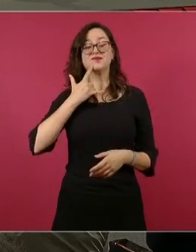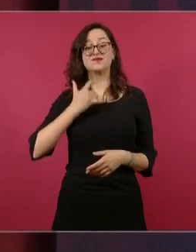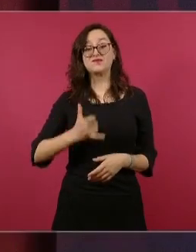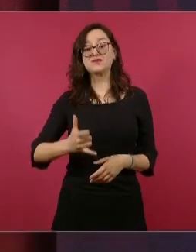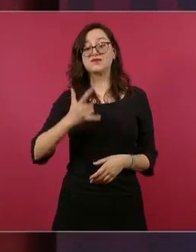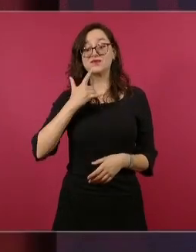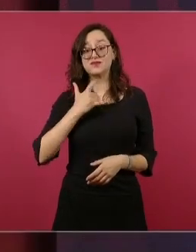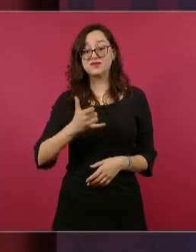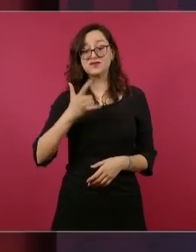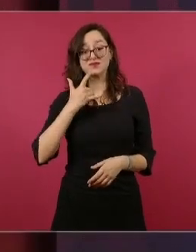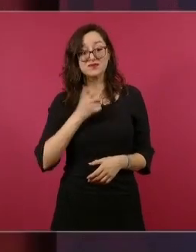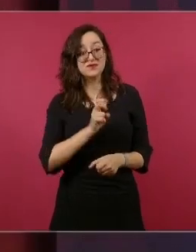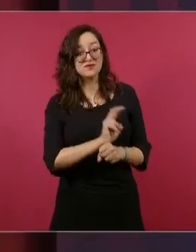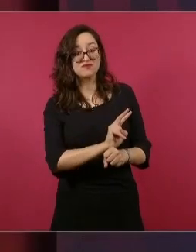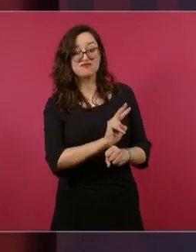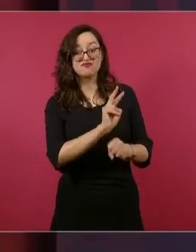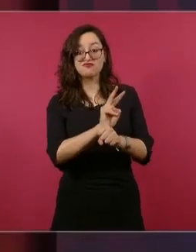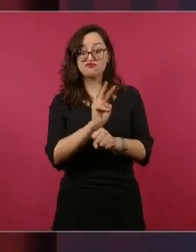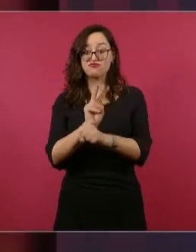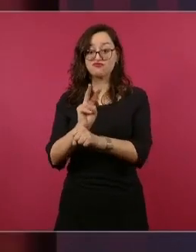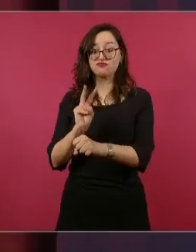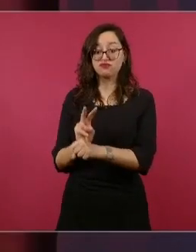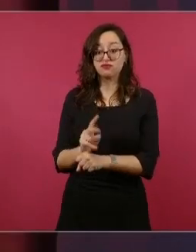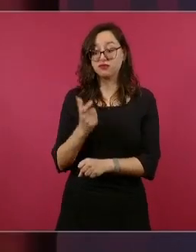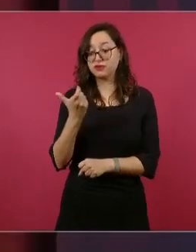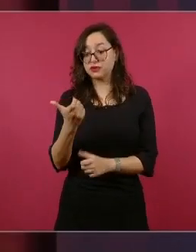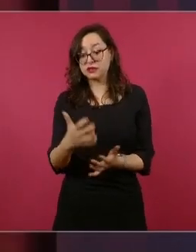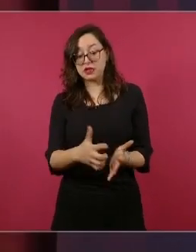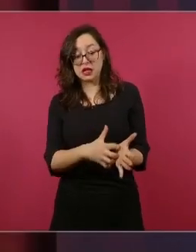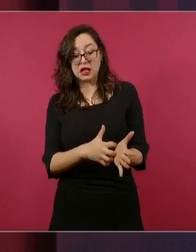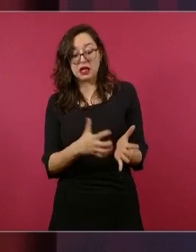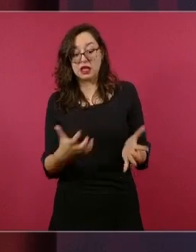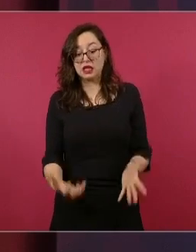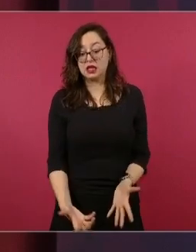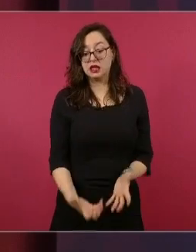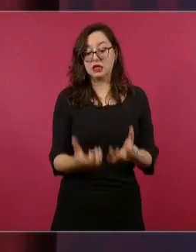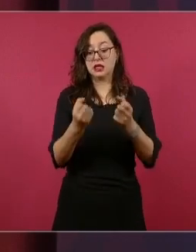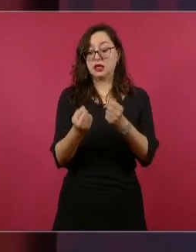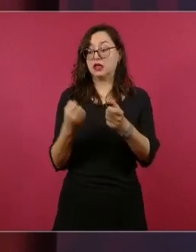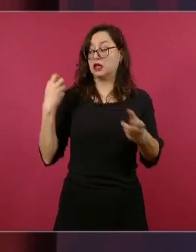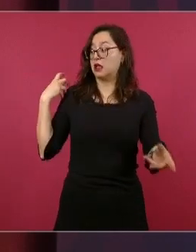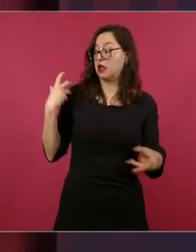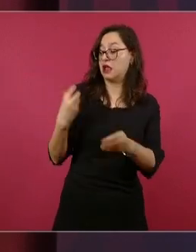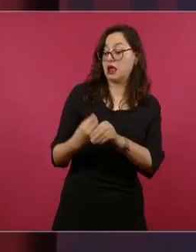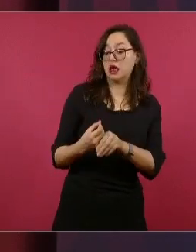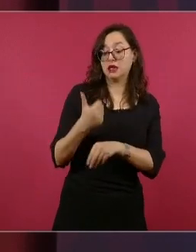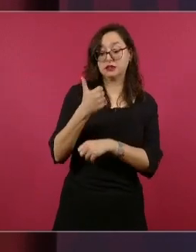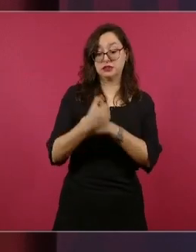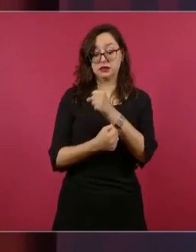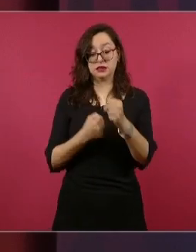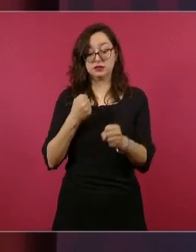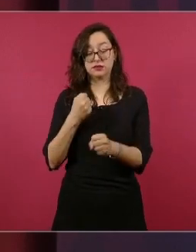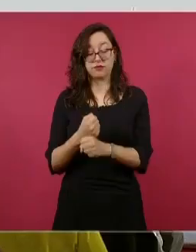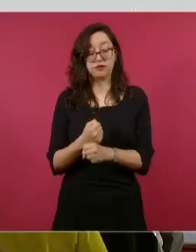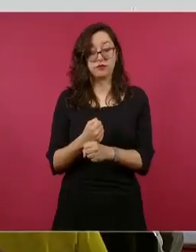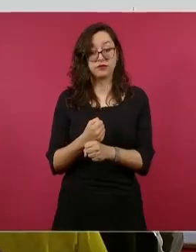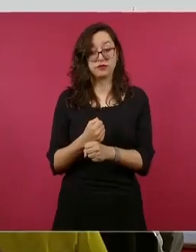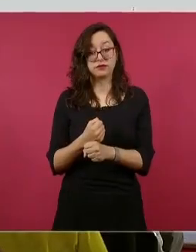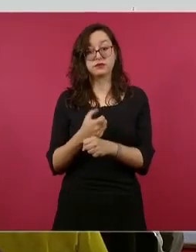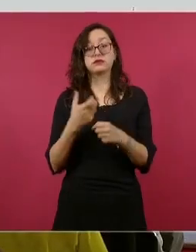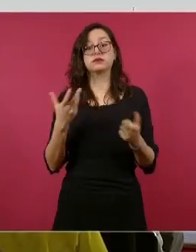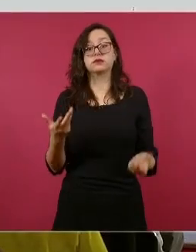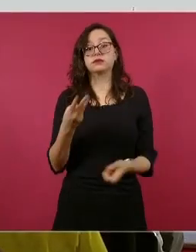delito, se tiene un ahorro estimado del inicio de administración al 31 de mayo pasado